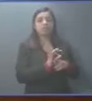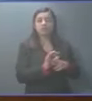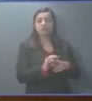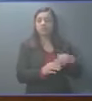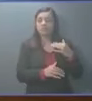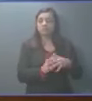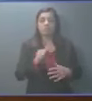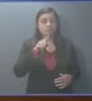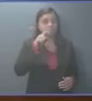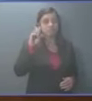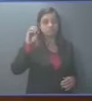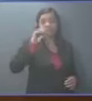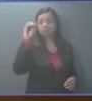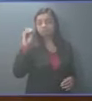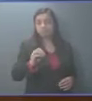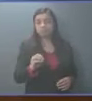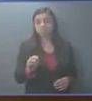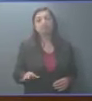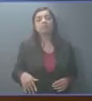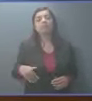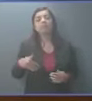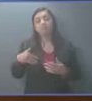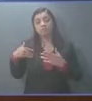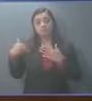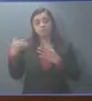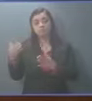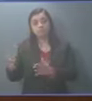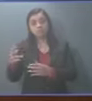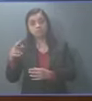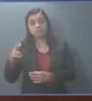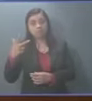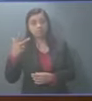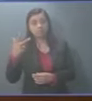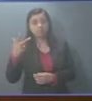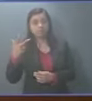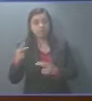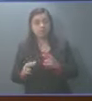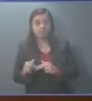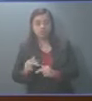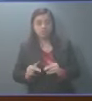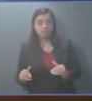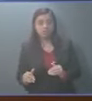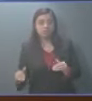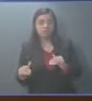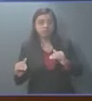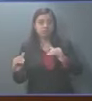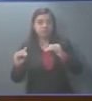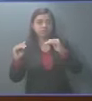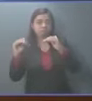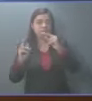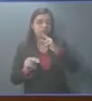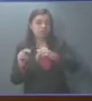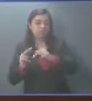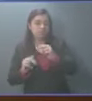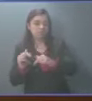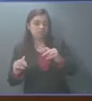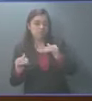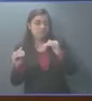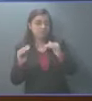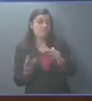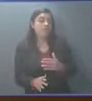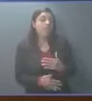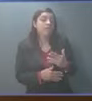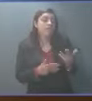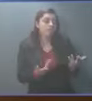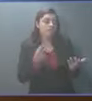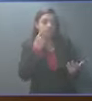al 100%. Y la fase 3, estamos en la última etapa, que es la